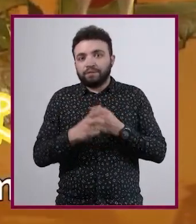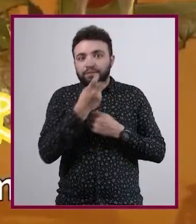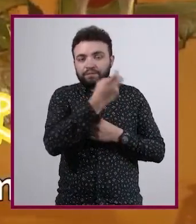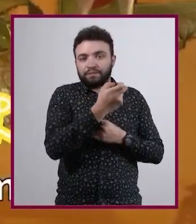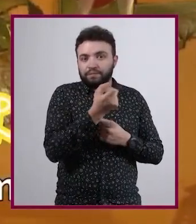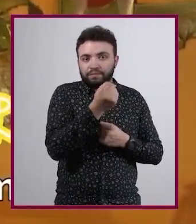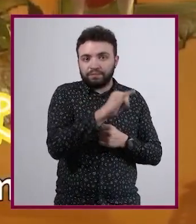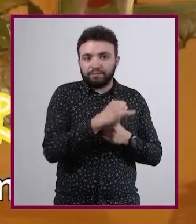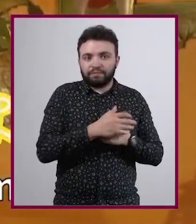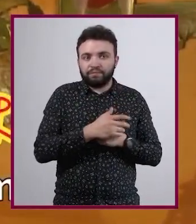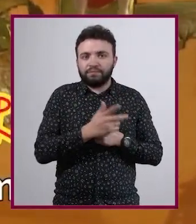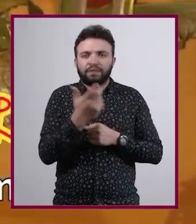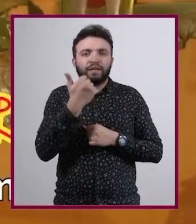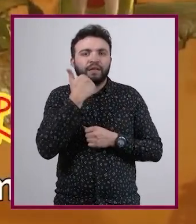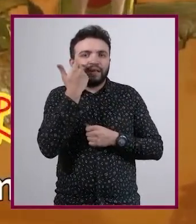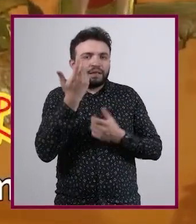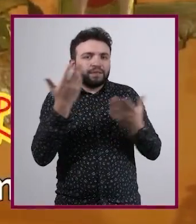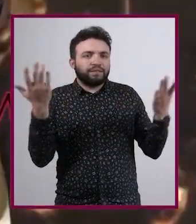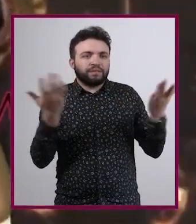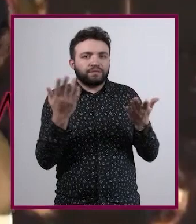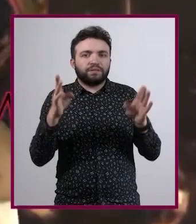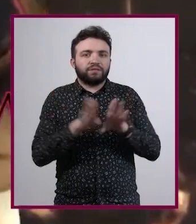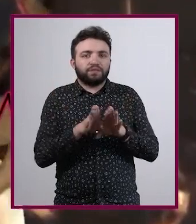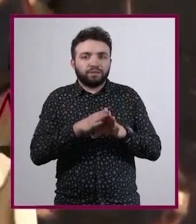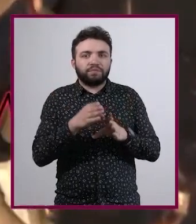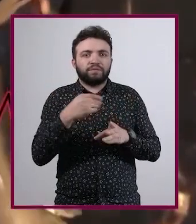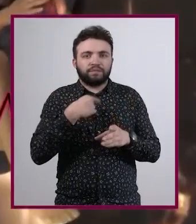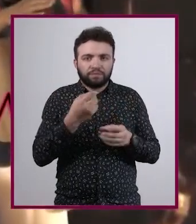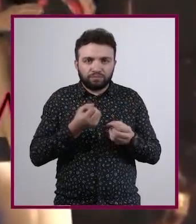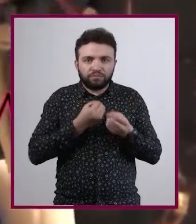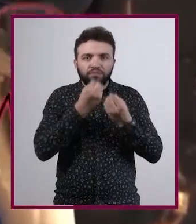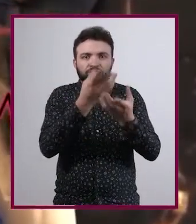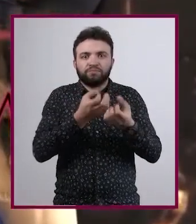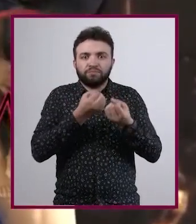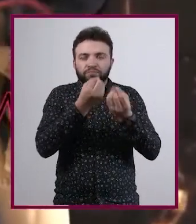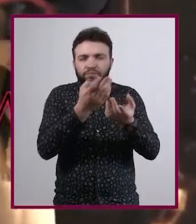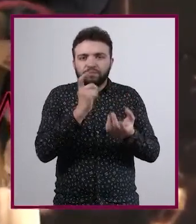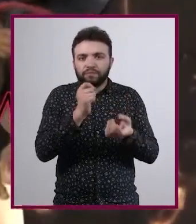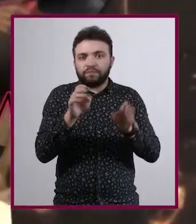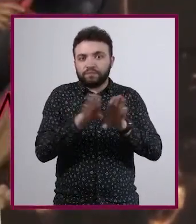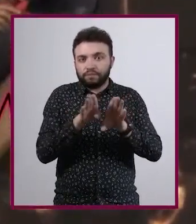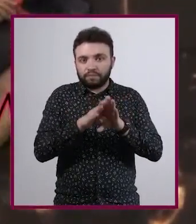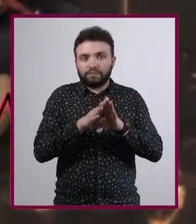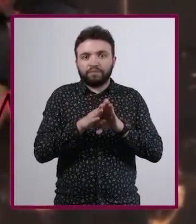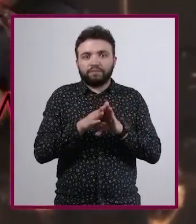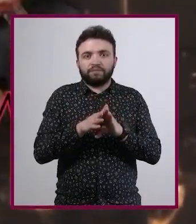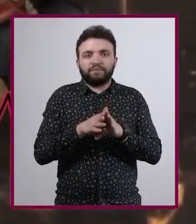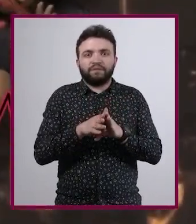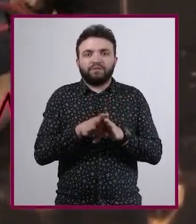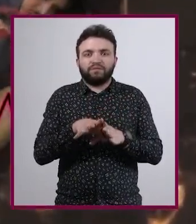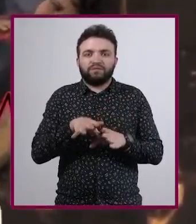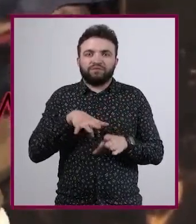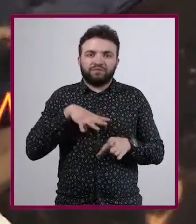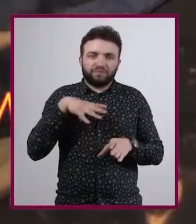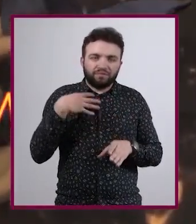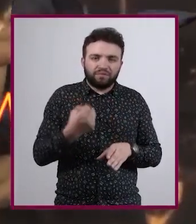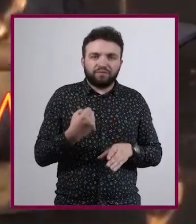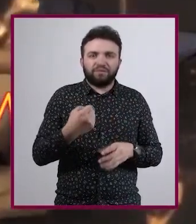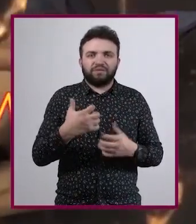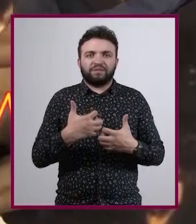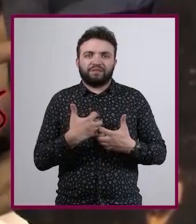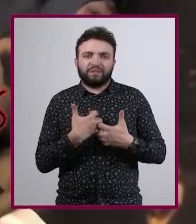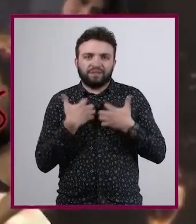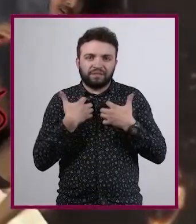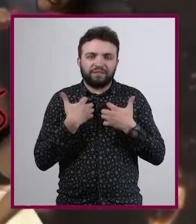y trato de que las narrativas estén alimentadas tanto de coraje, rabia, pero